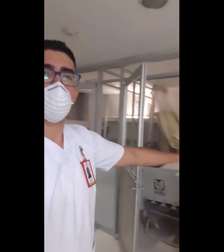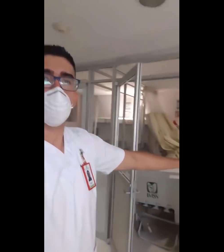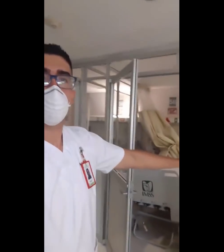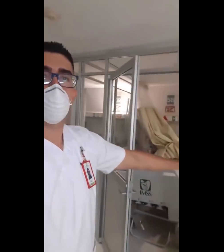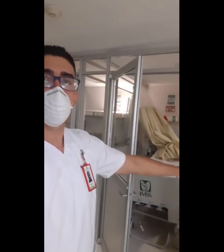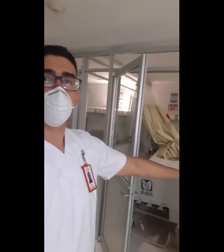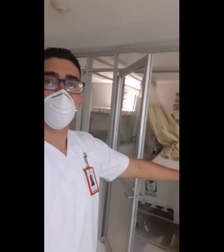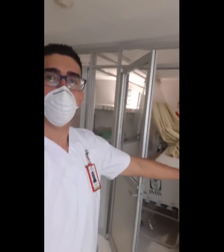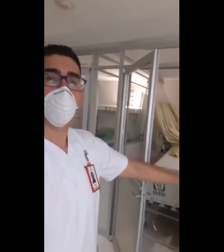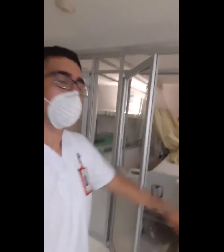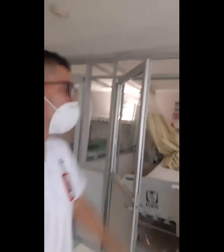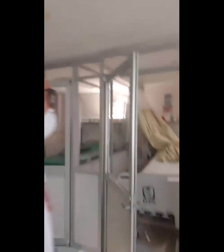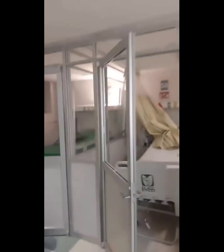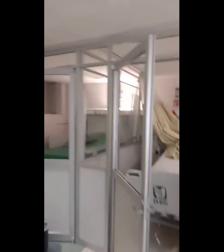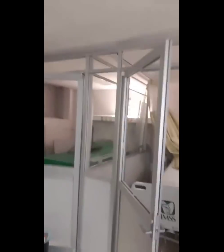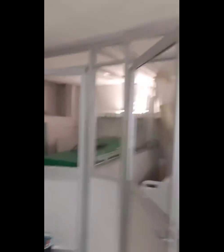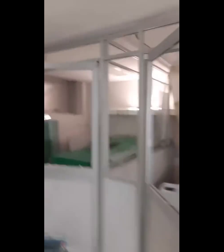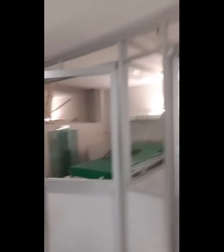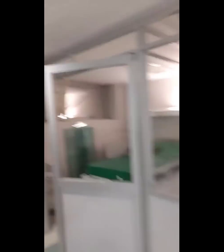este?